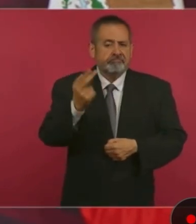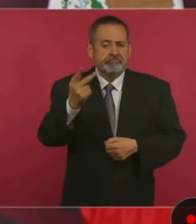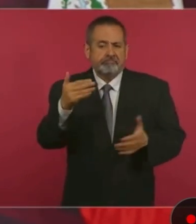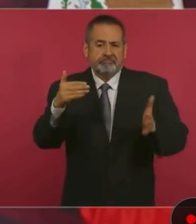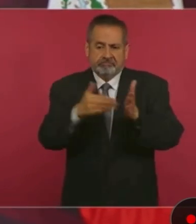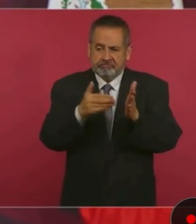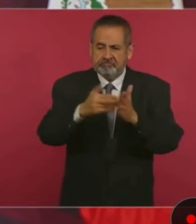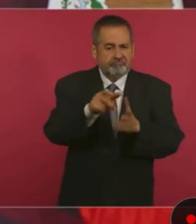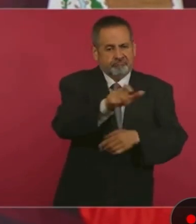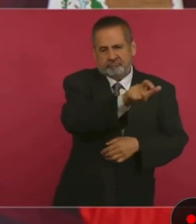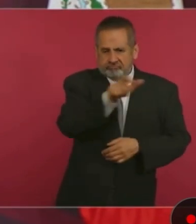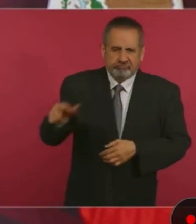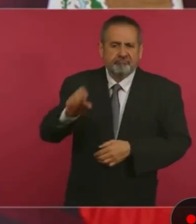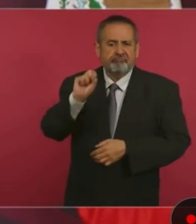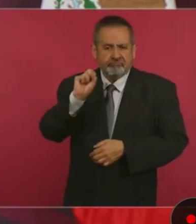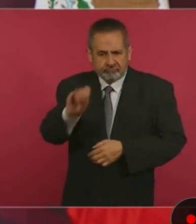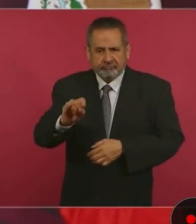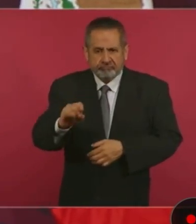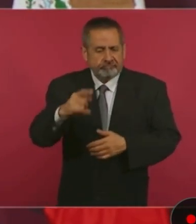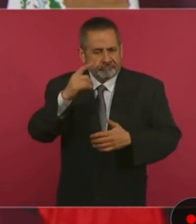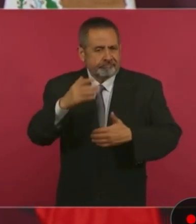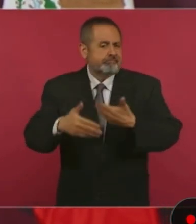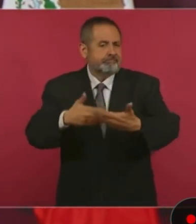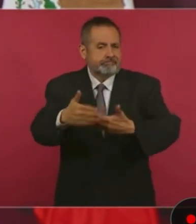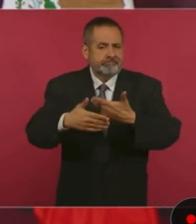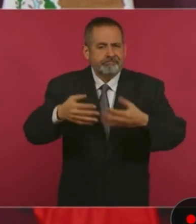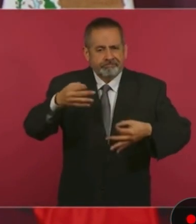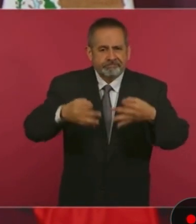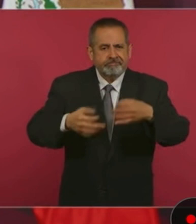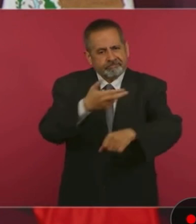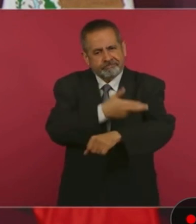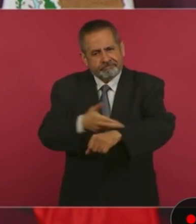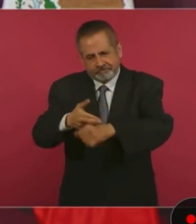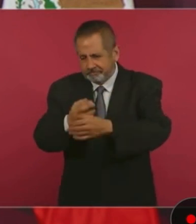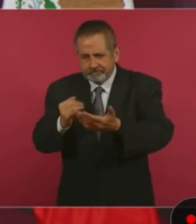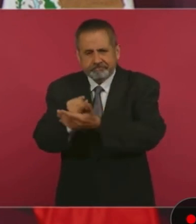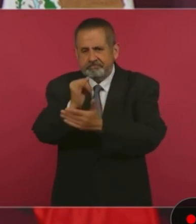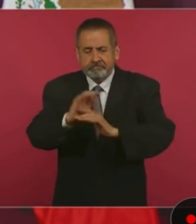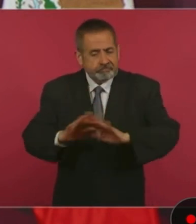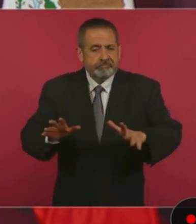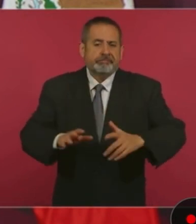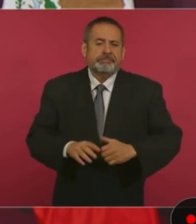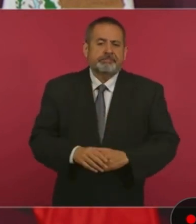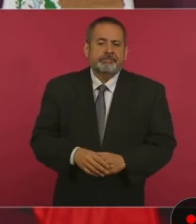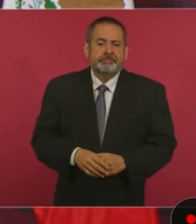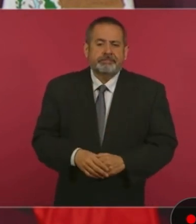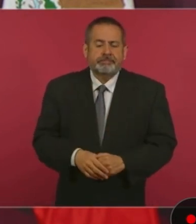al tribunal para que ahí se resuelva.